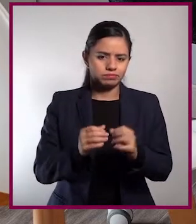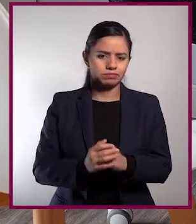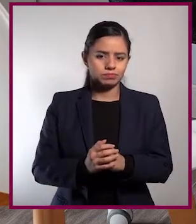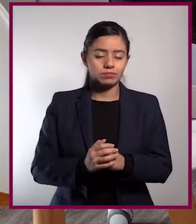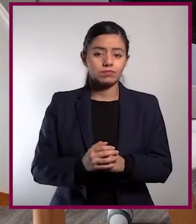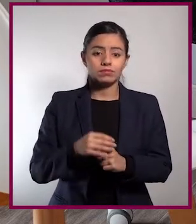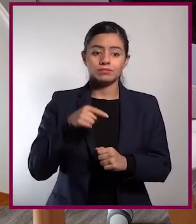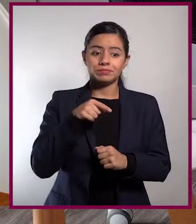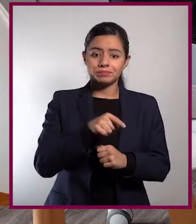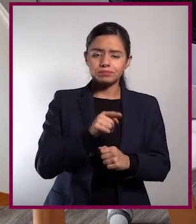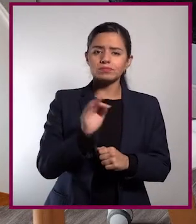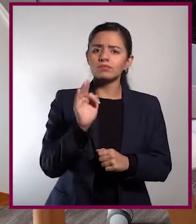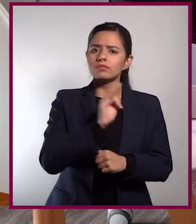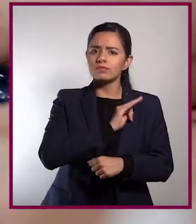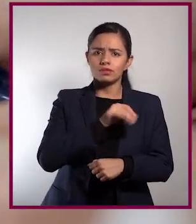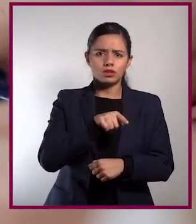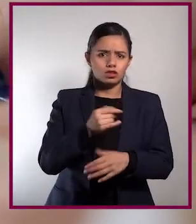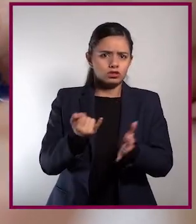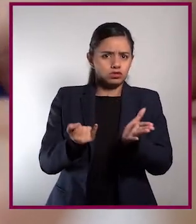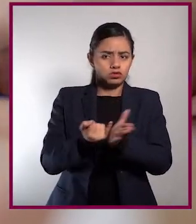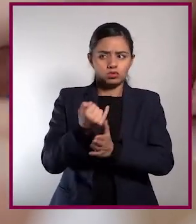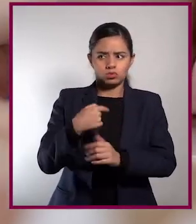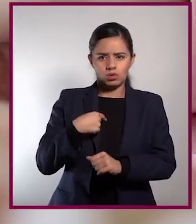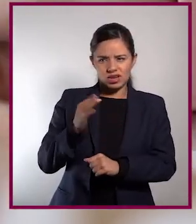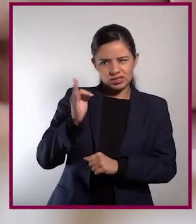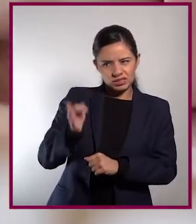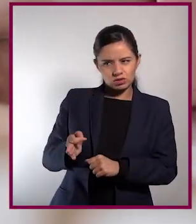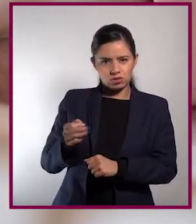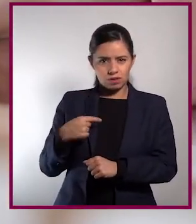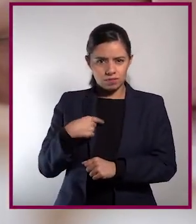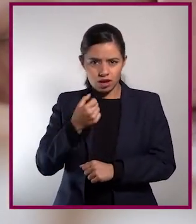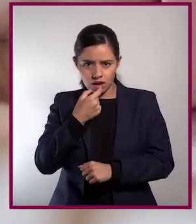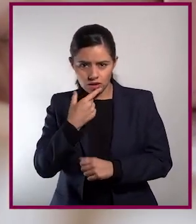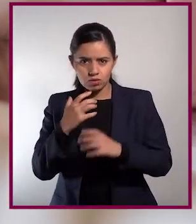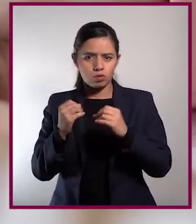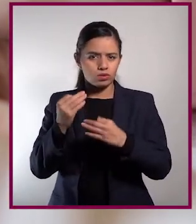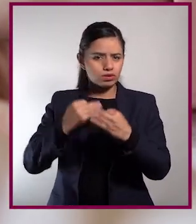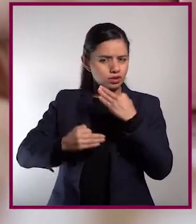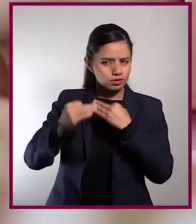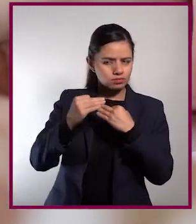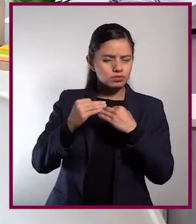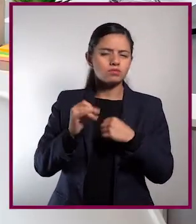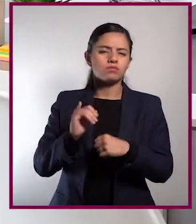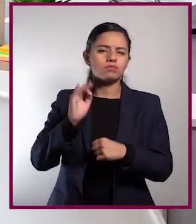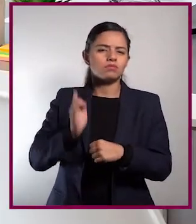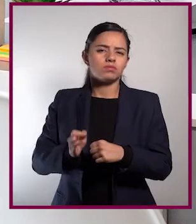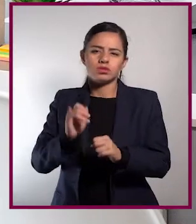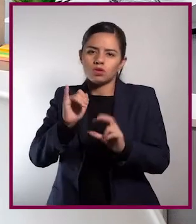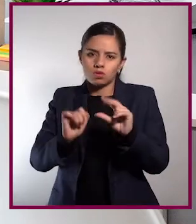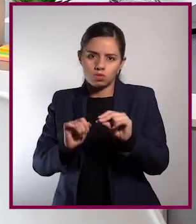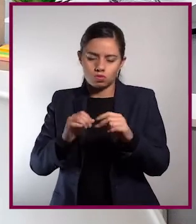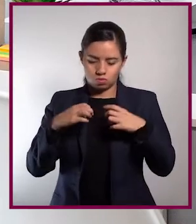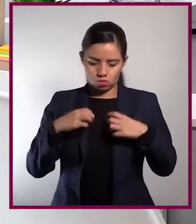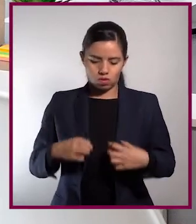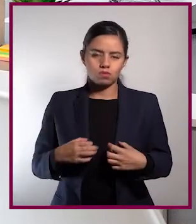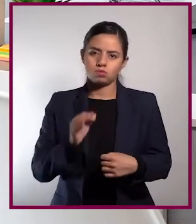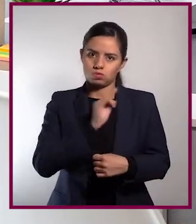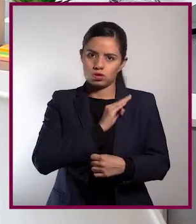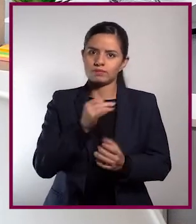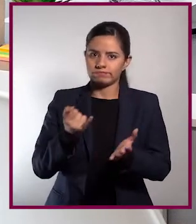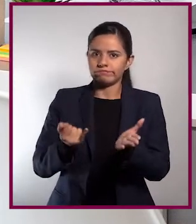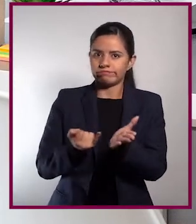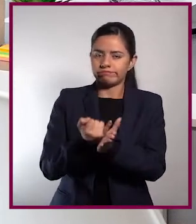coacción. El paciente es autónomo para decidir si acepta o no un medicamento o procedimiento. Tiene el derecho de decidir sobre